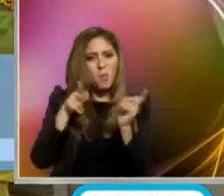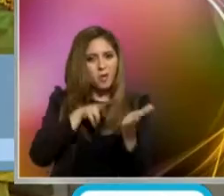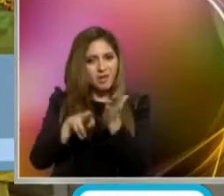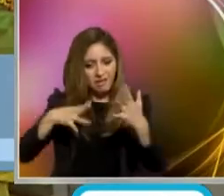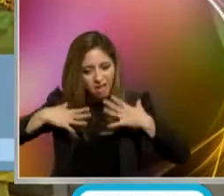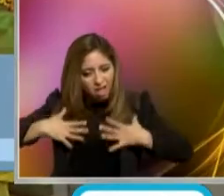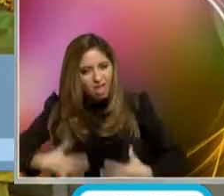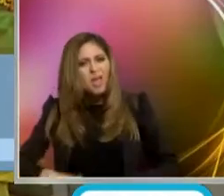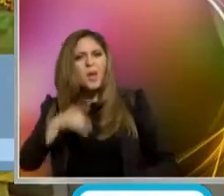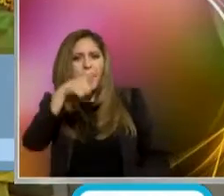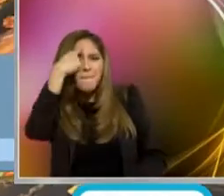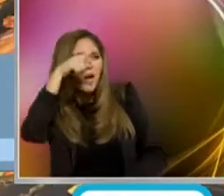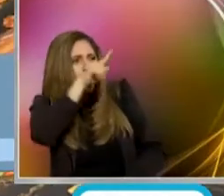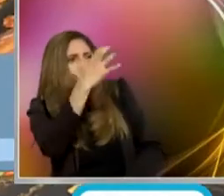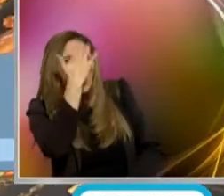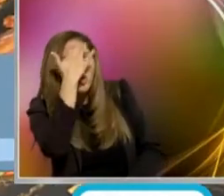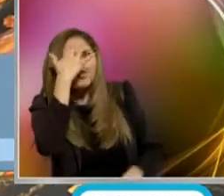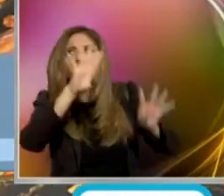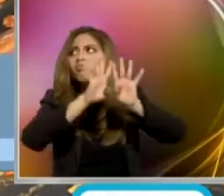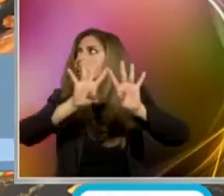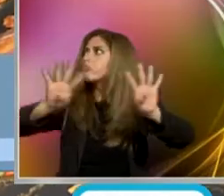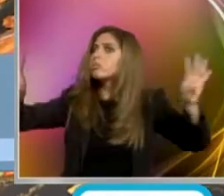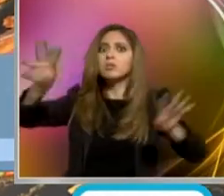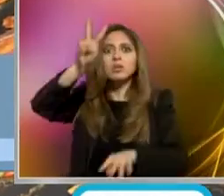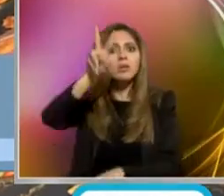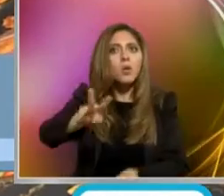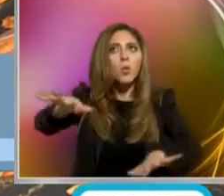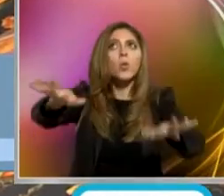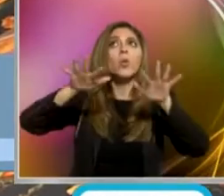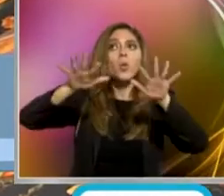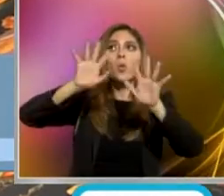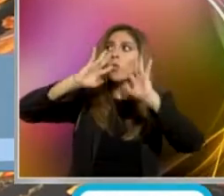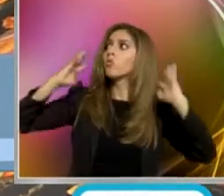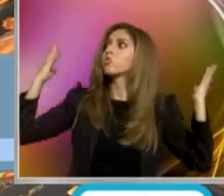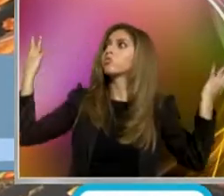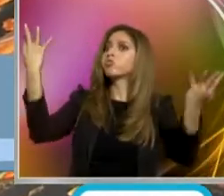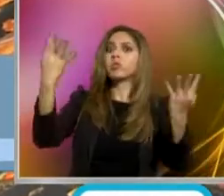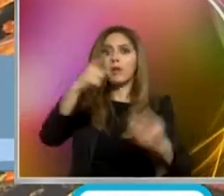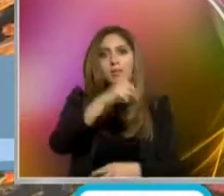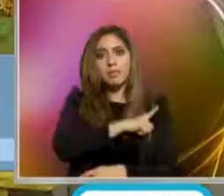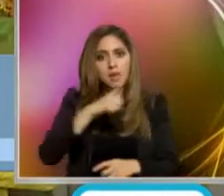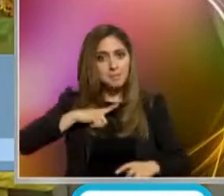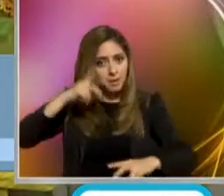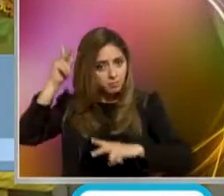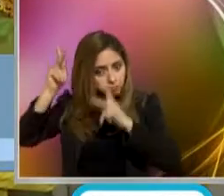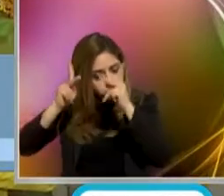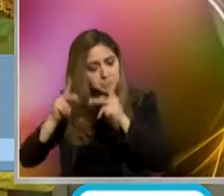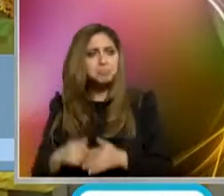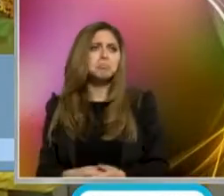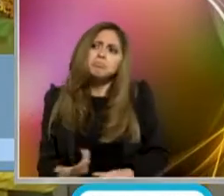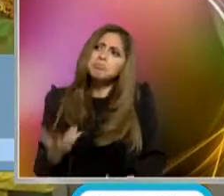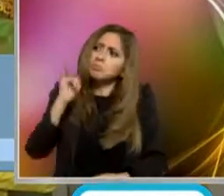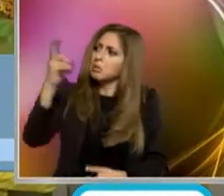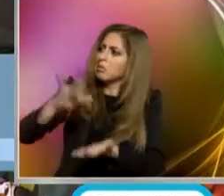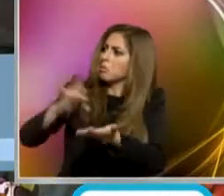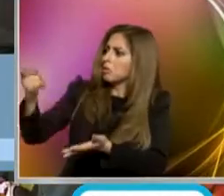escuchar la escenografía, está padrísimo. Para No está de visitar. más que nunca, explorarlo. Exactamente, conocer otros estilos, otros